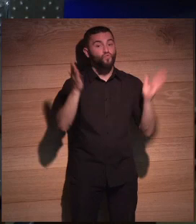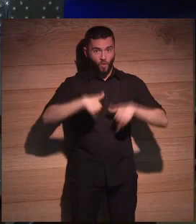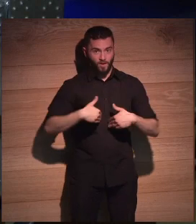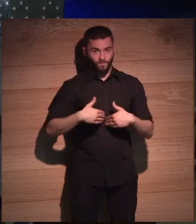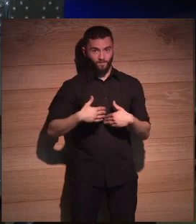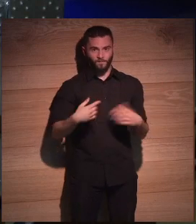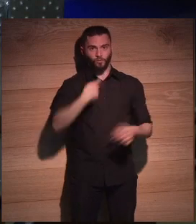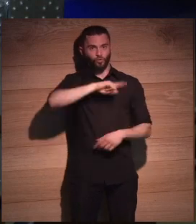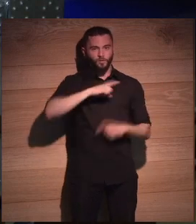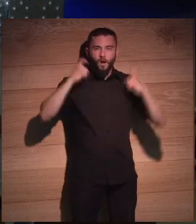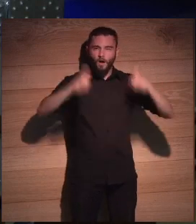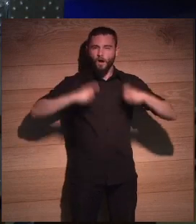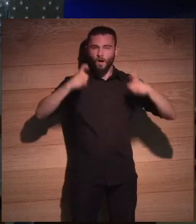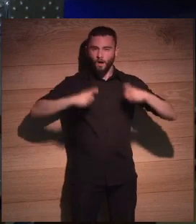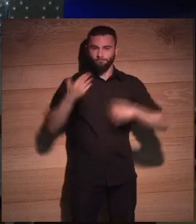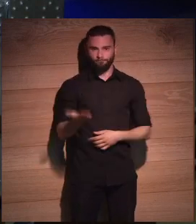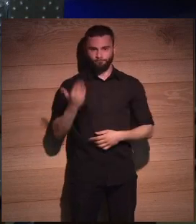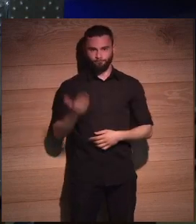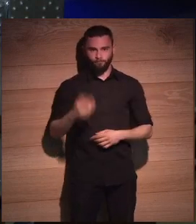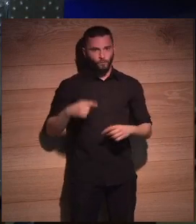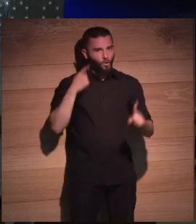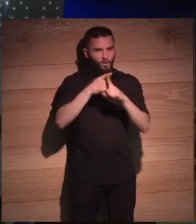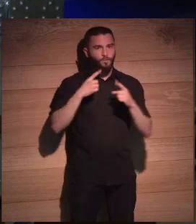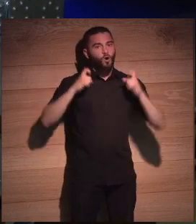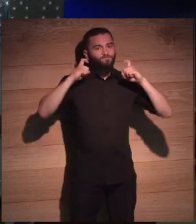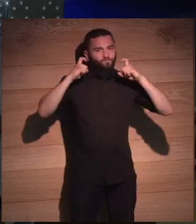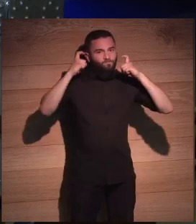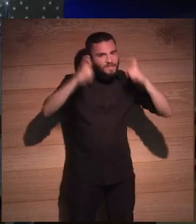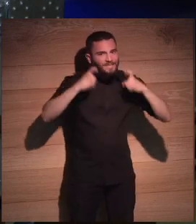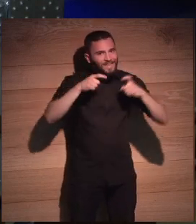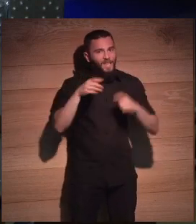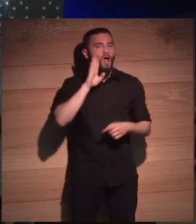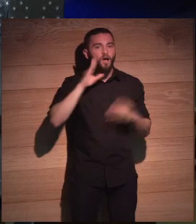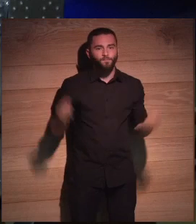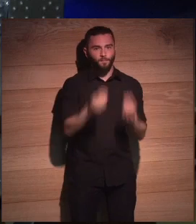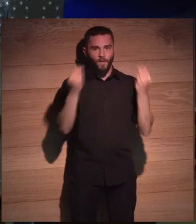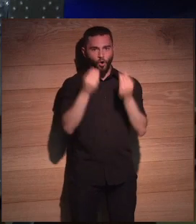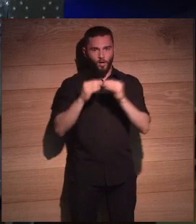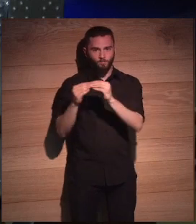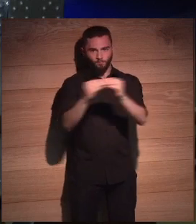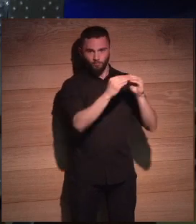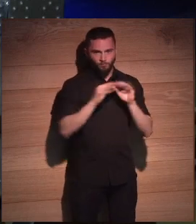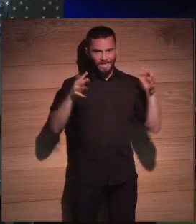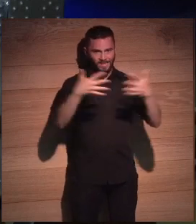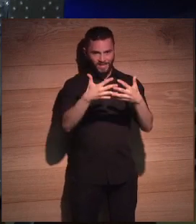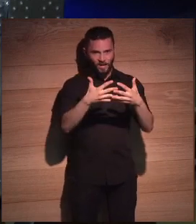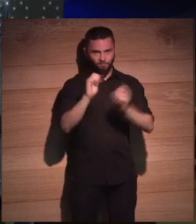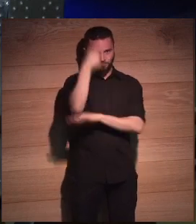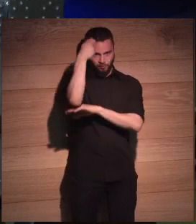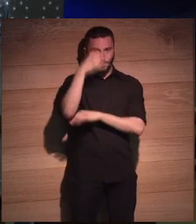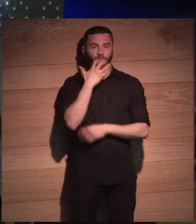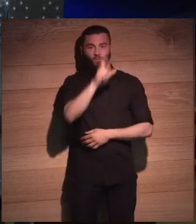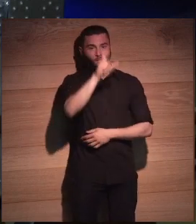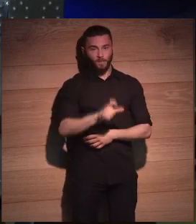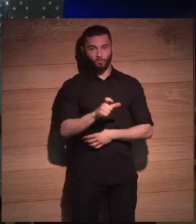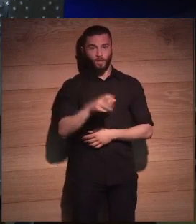haciendo un esfuerzo muy grande en intentar que eso mejore, en intentar que la igualdad llegue a Internet y que una persona que vive